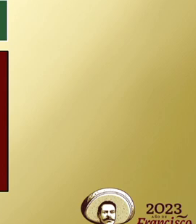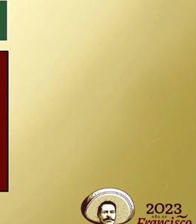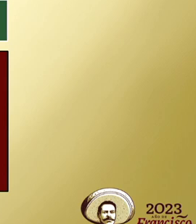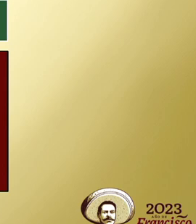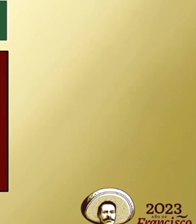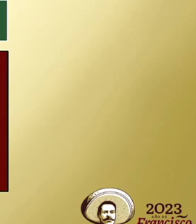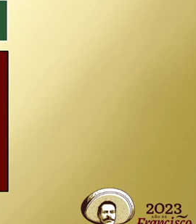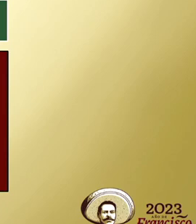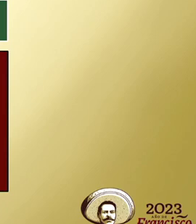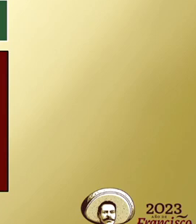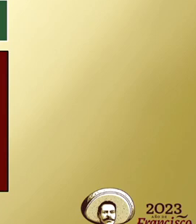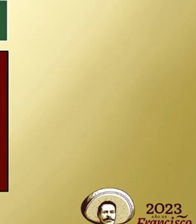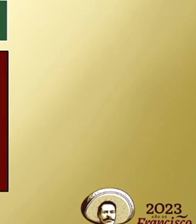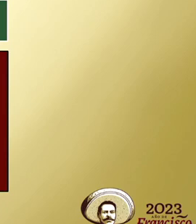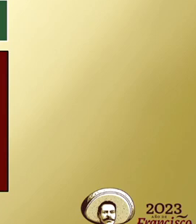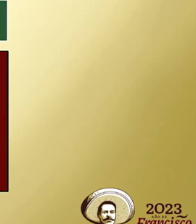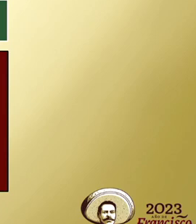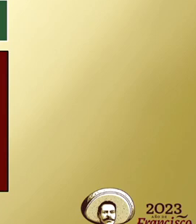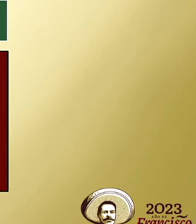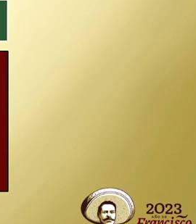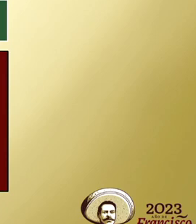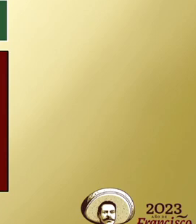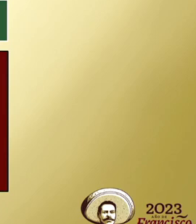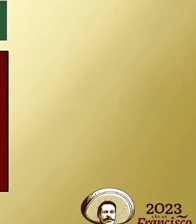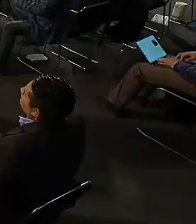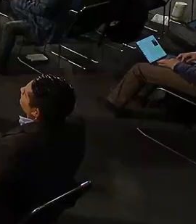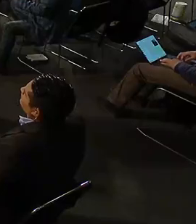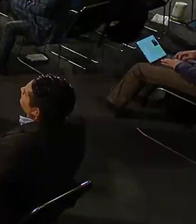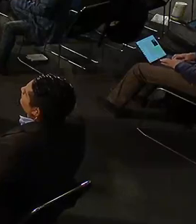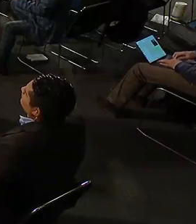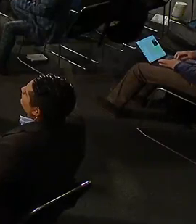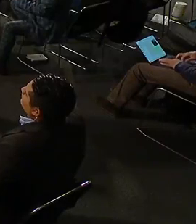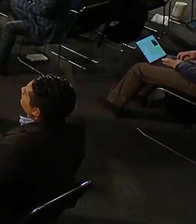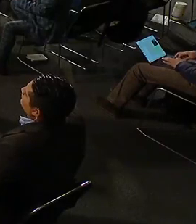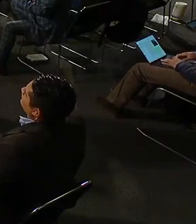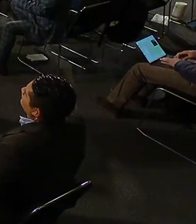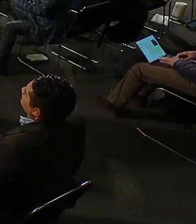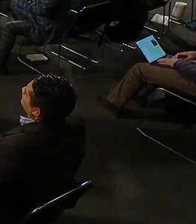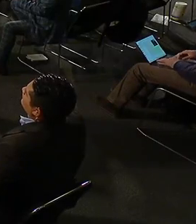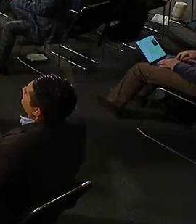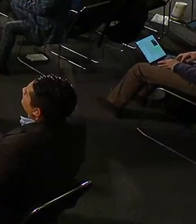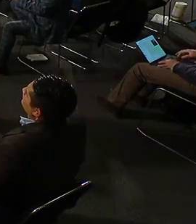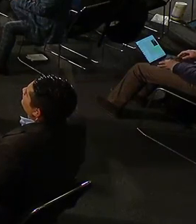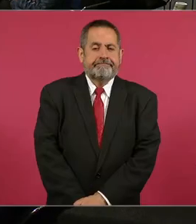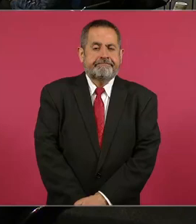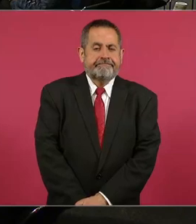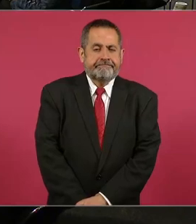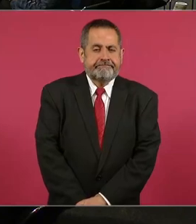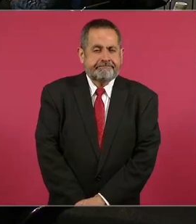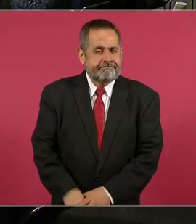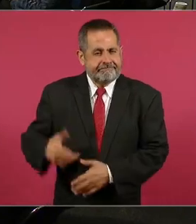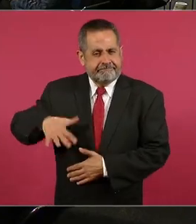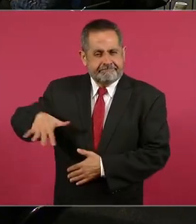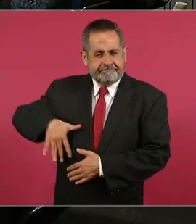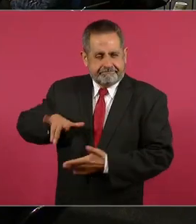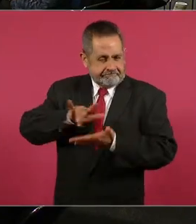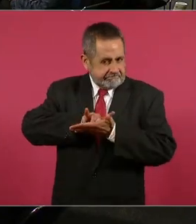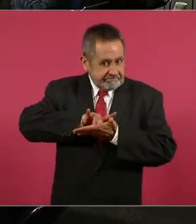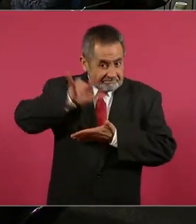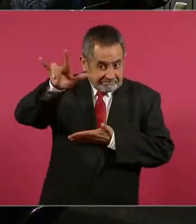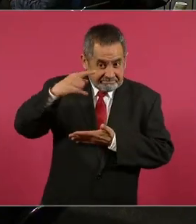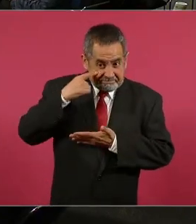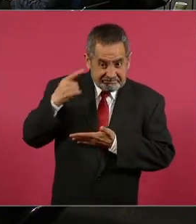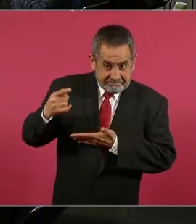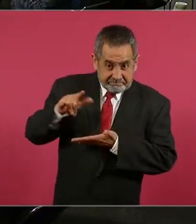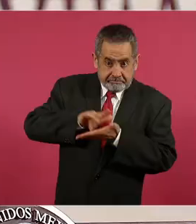a Ciudad Victoria. Y también comentarios que tanto el vuelo que ustedes acaban de observar como el primero también que va